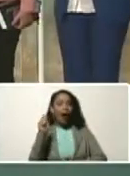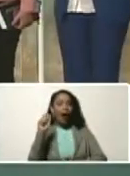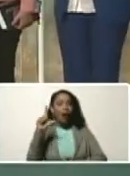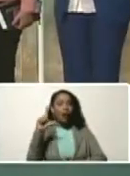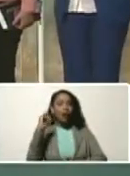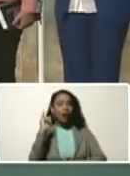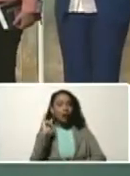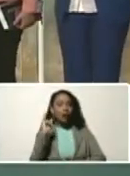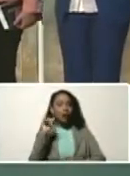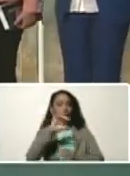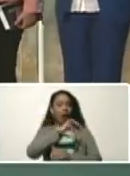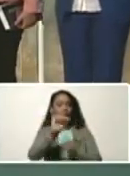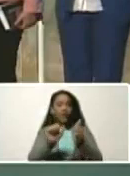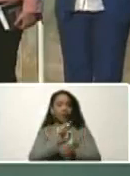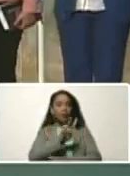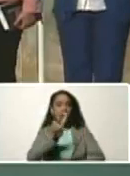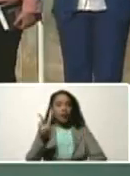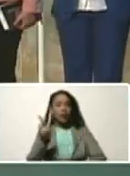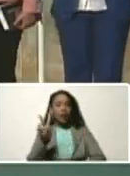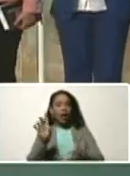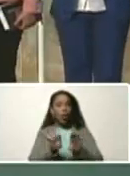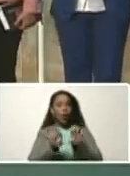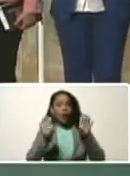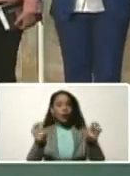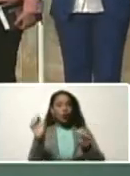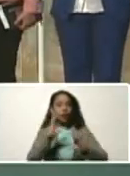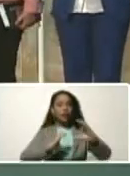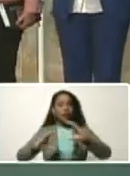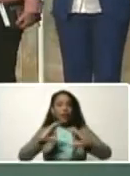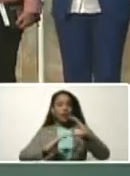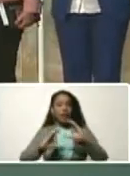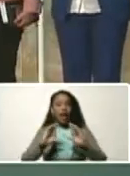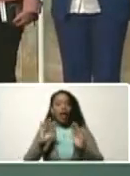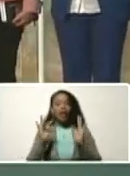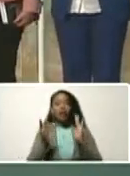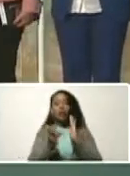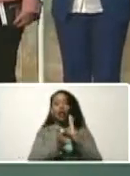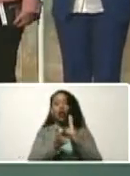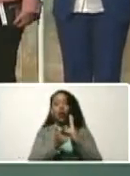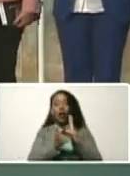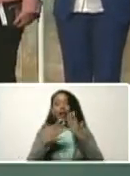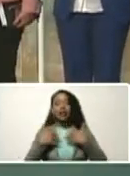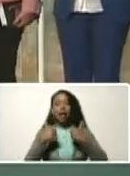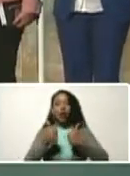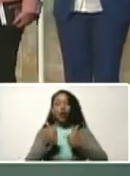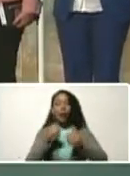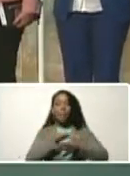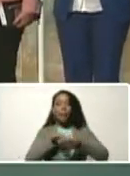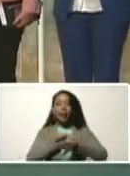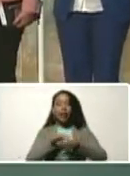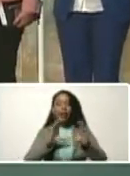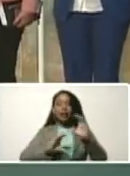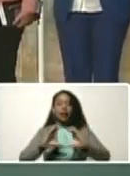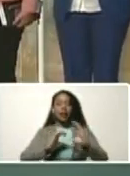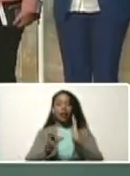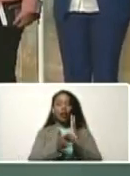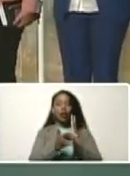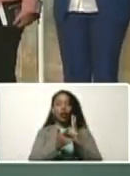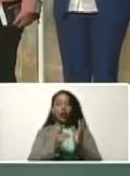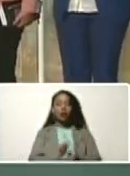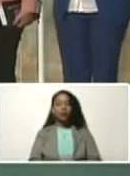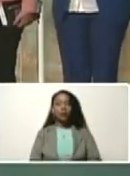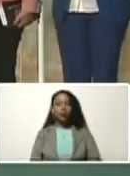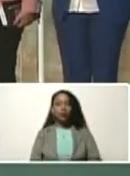la vicepresidenta de Educación, Ciencia, Tecnología, Salud y ministra de Ciencia y Tecnología,